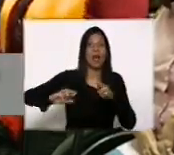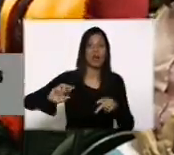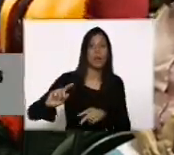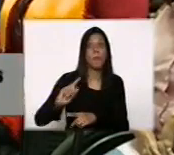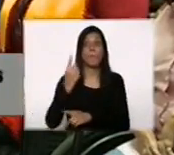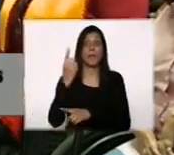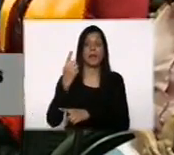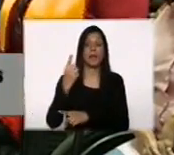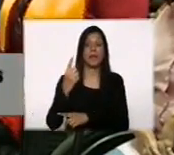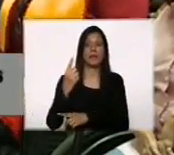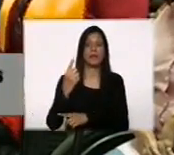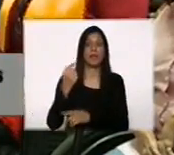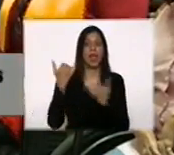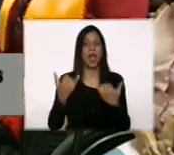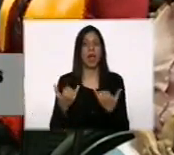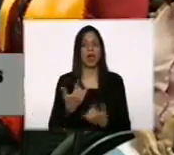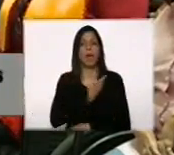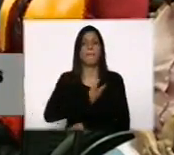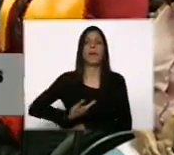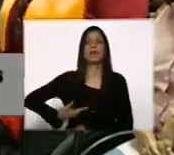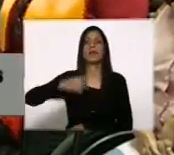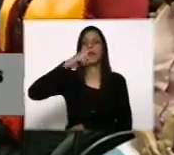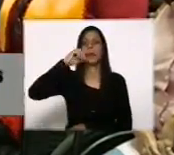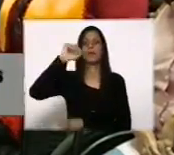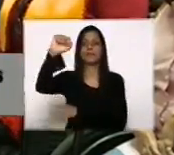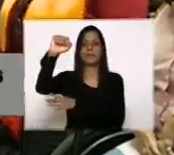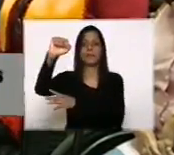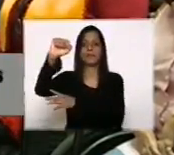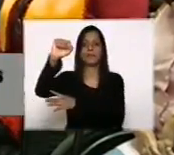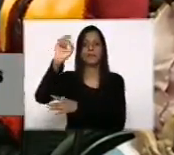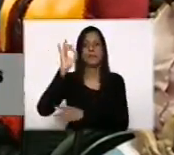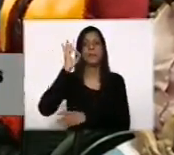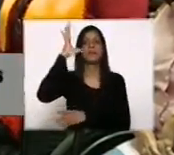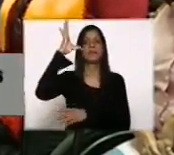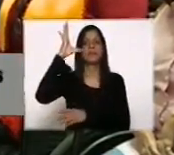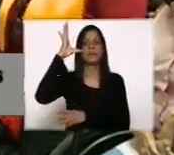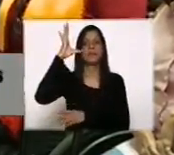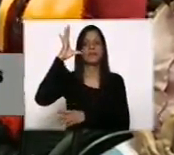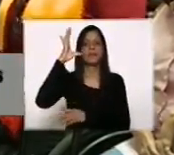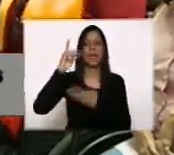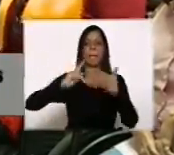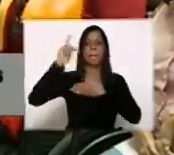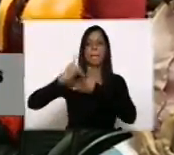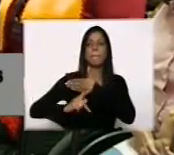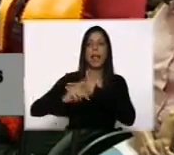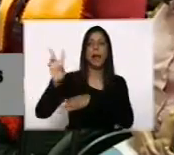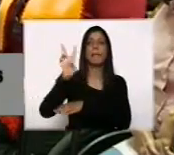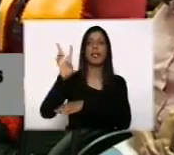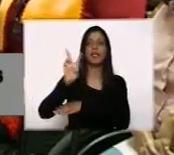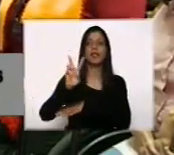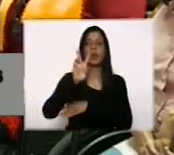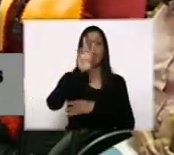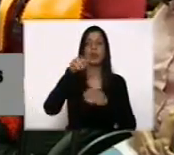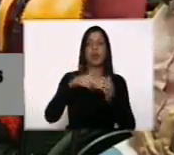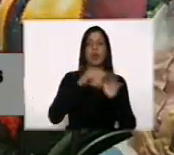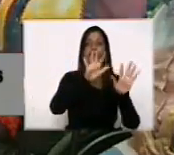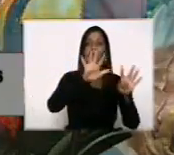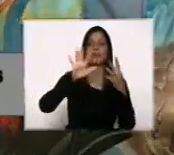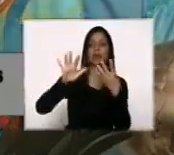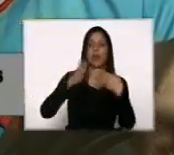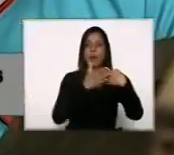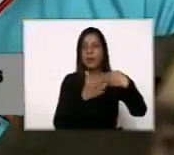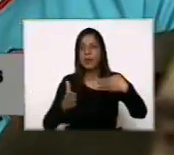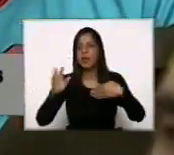esto. Y ahora el presidente Nicolás Maduro, se le ocurre que el Plan de la Patria